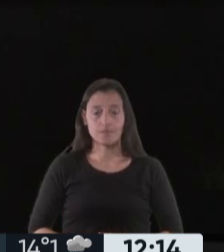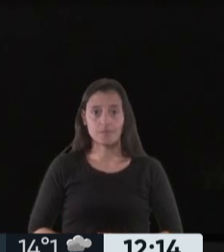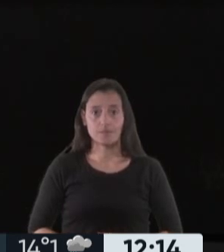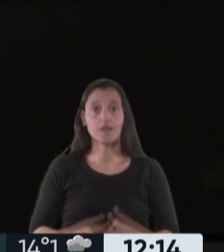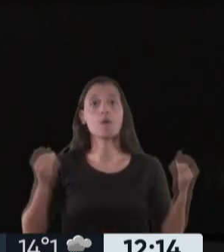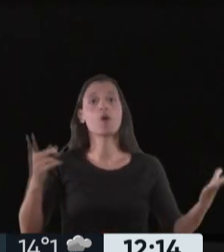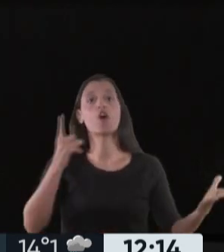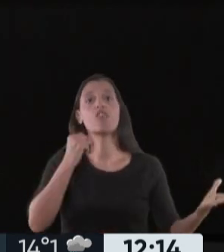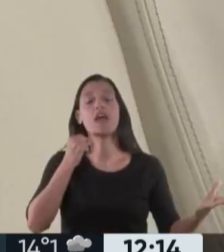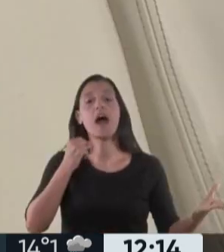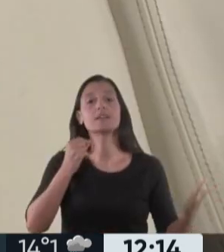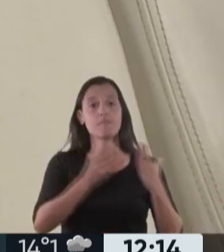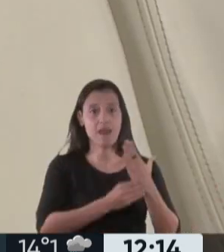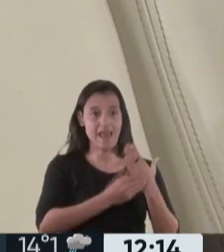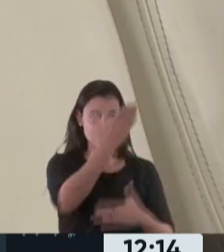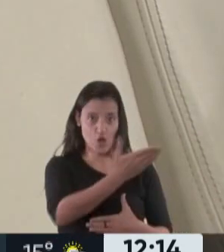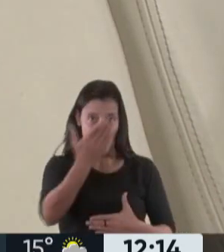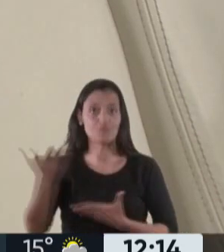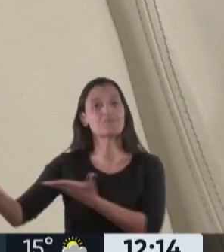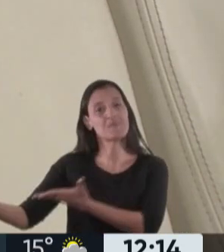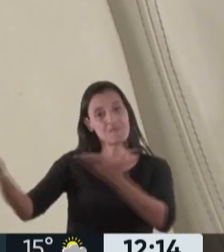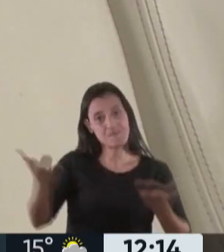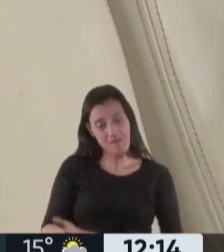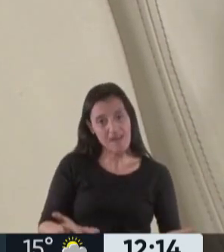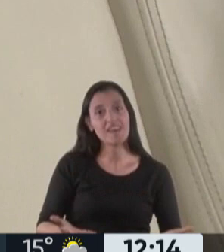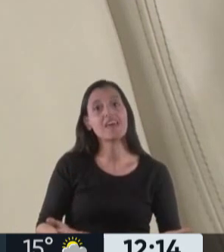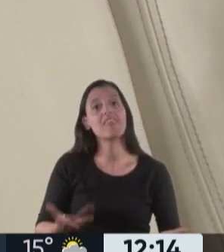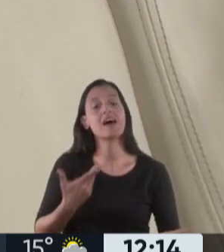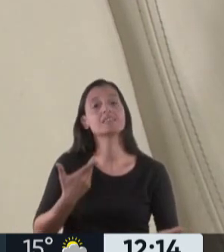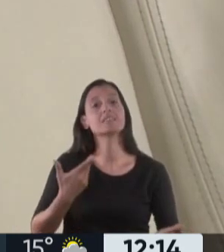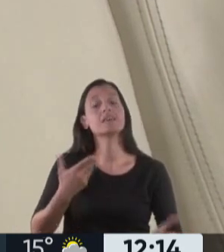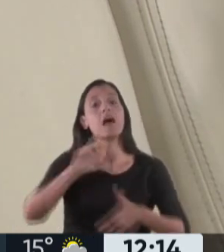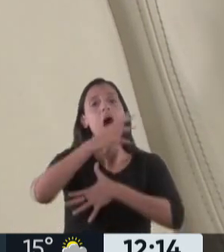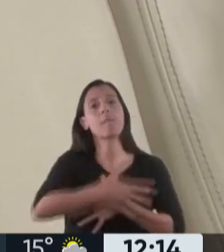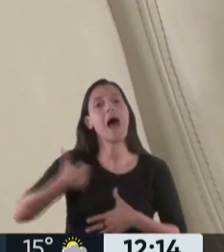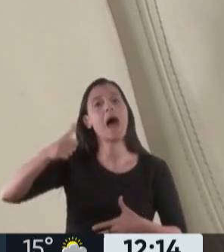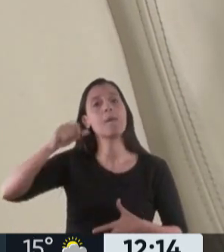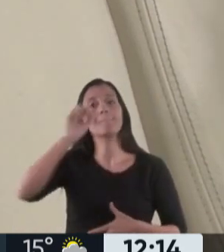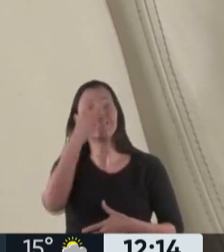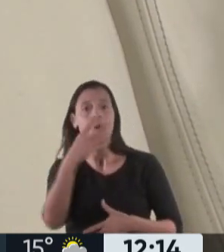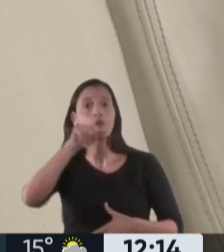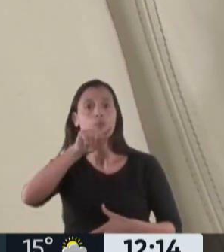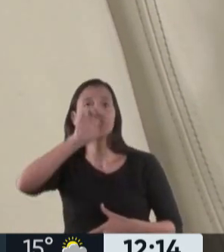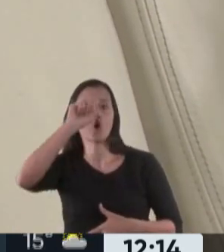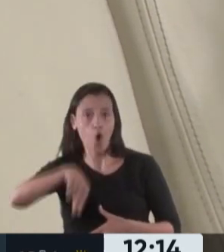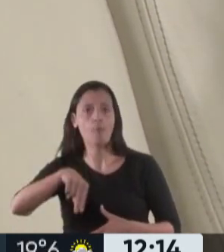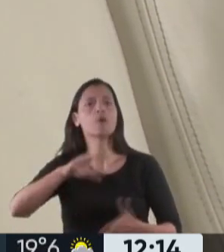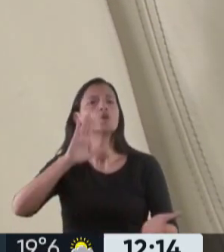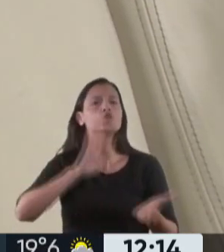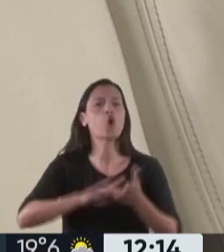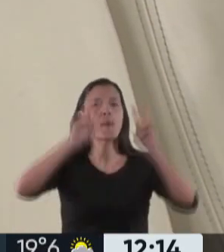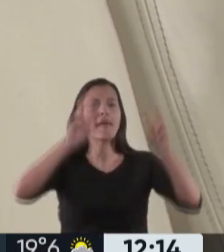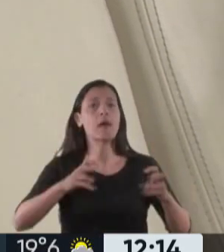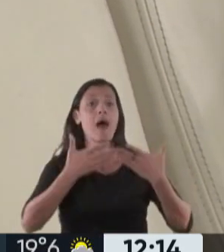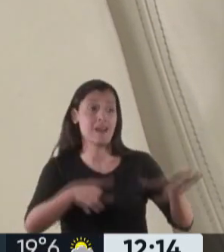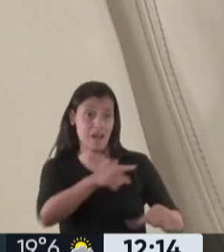Sí, buenos días, ministro, ministras, bienvenidas. Estela Guernica de A24.com. Sobre la eventual renuncia como jefe